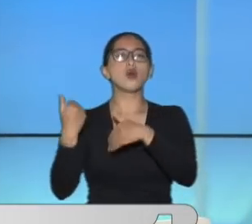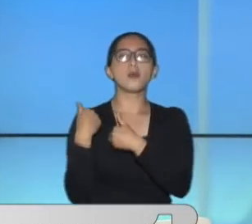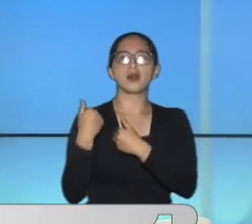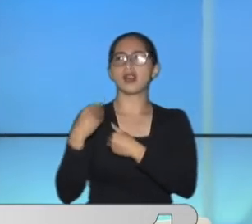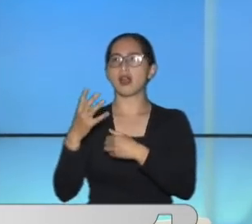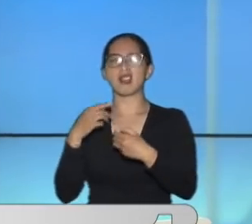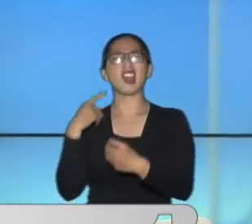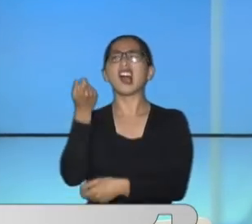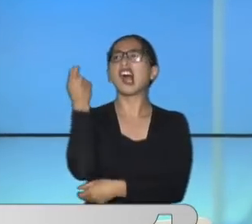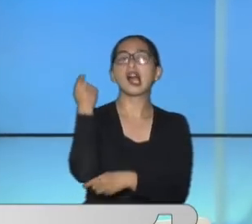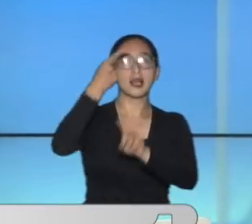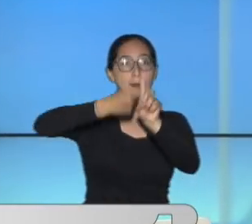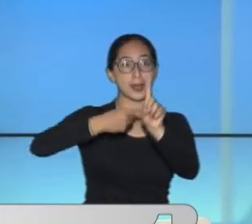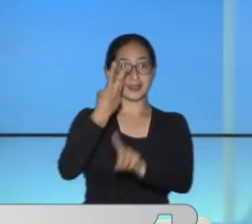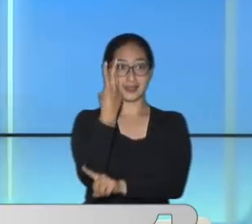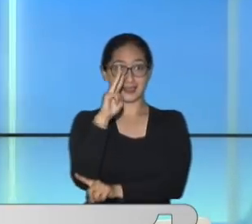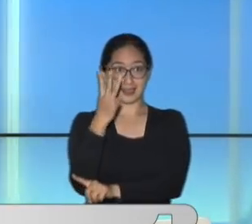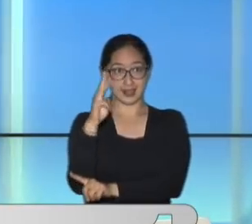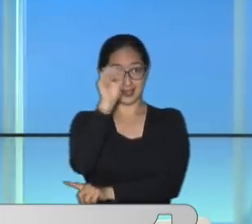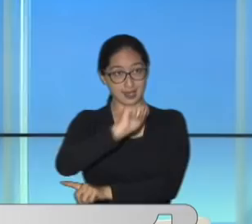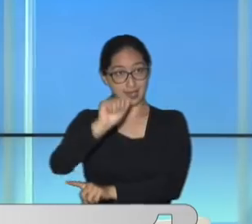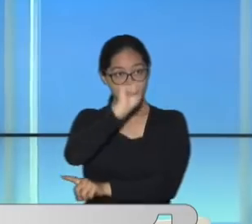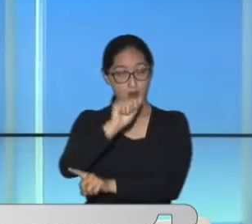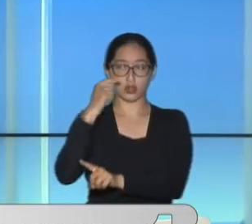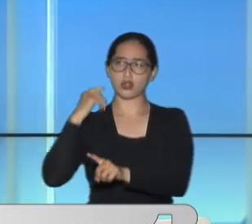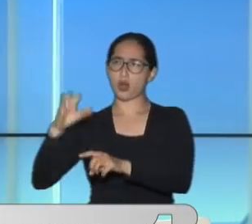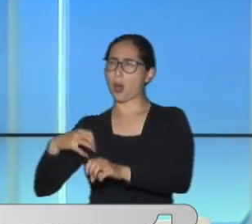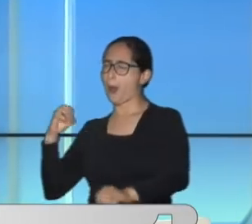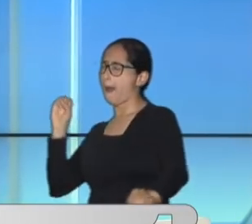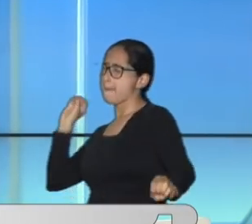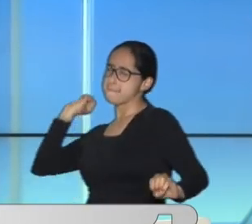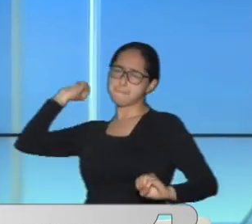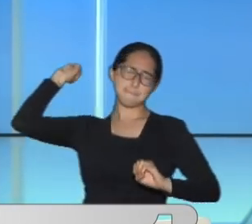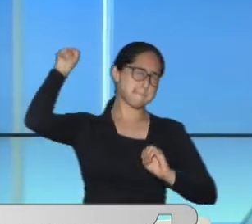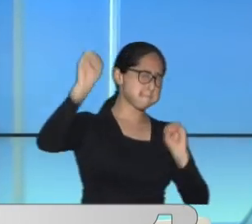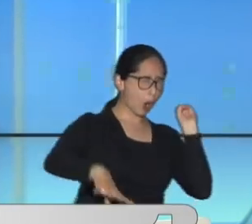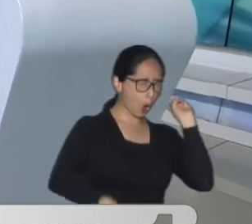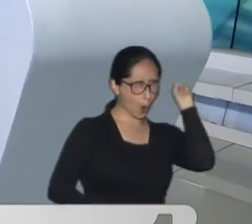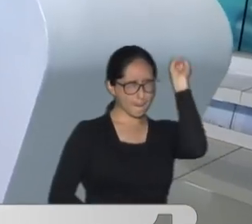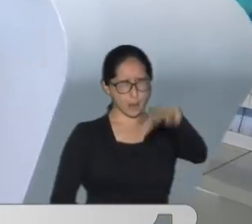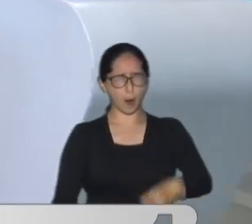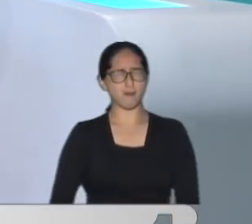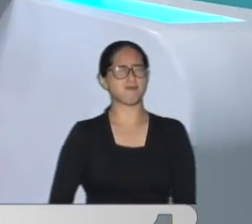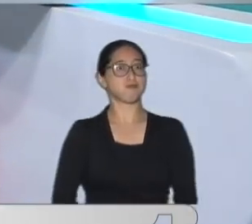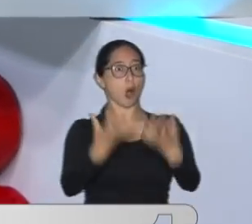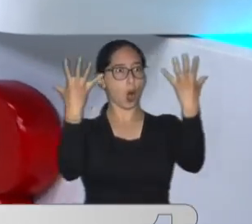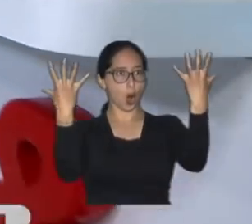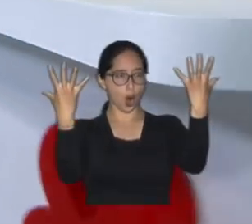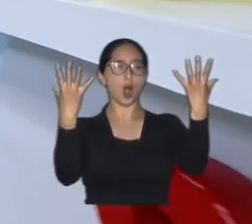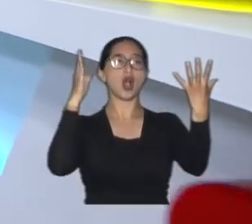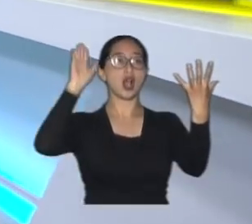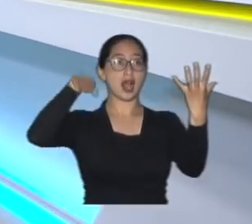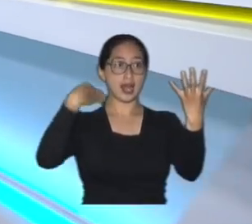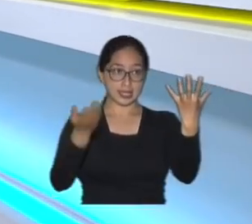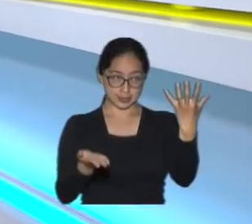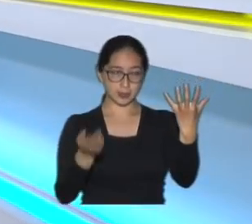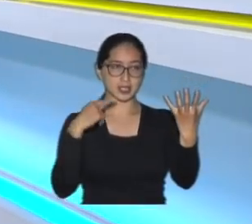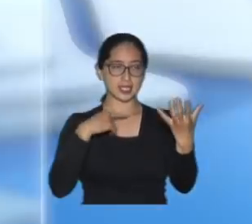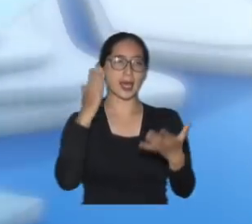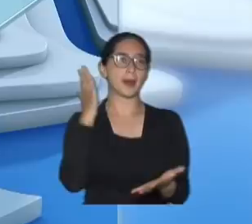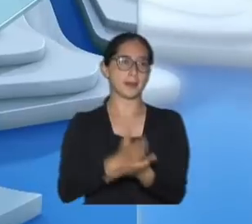13 de agosto en el barrio Llano Verde, dos días después de la masacre de 5 jóvenes. Sebastián, muy buenos días. ¿Quiénes son los